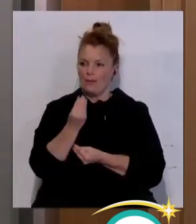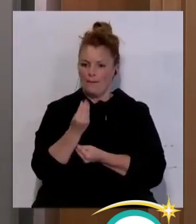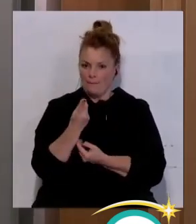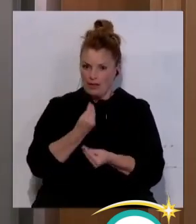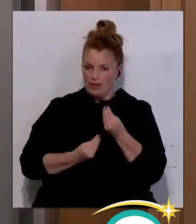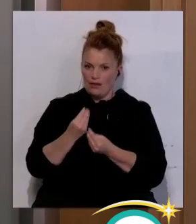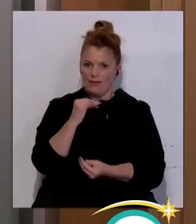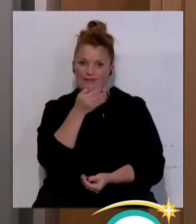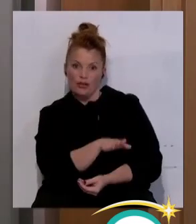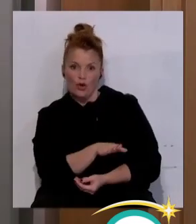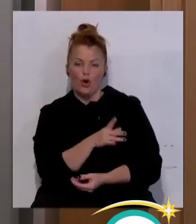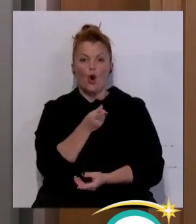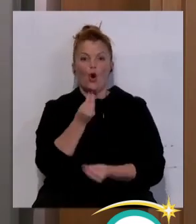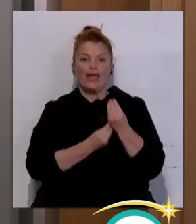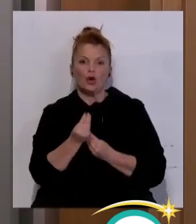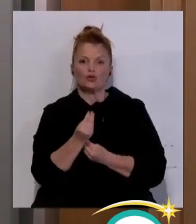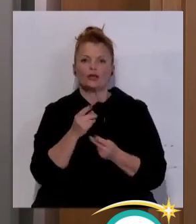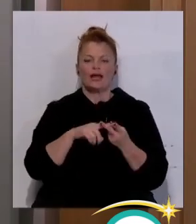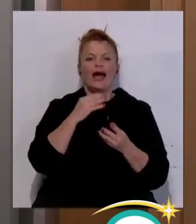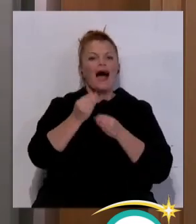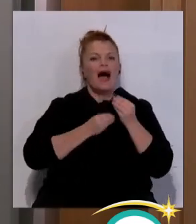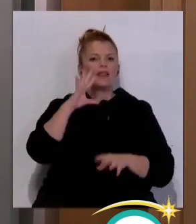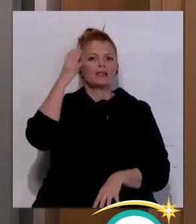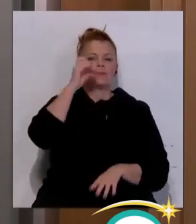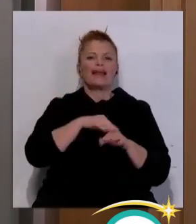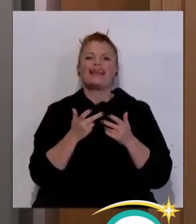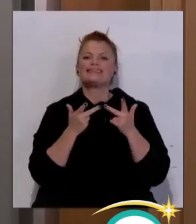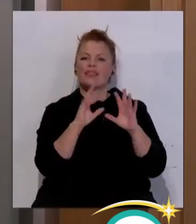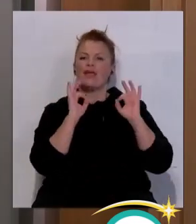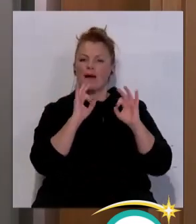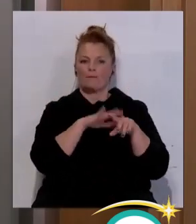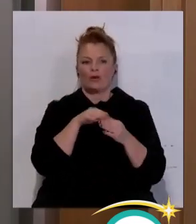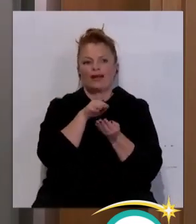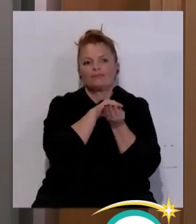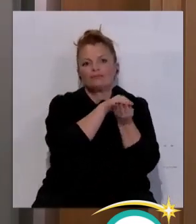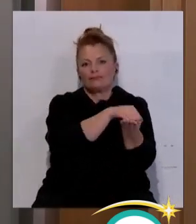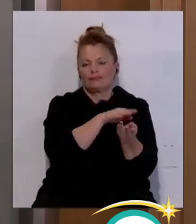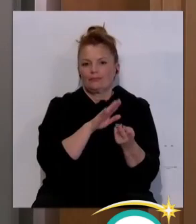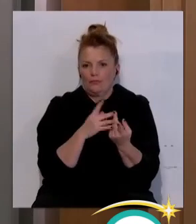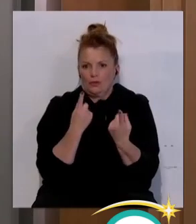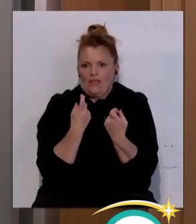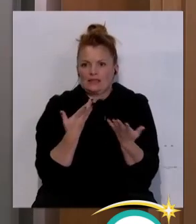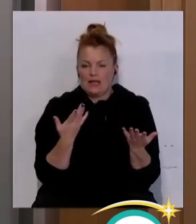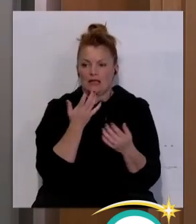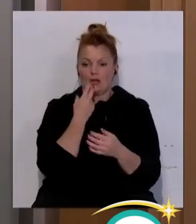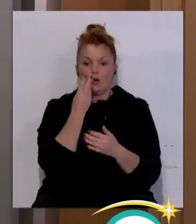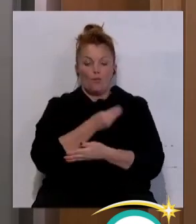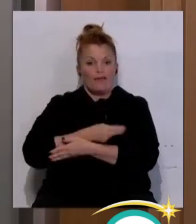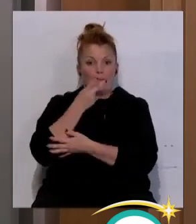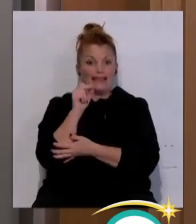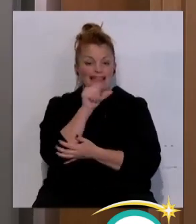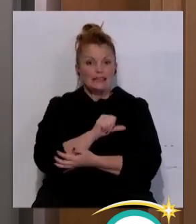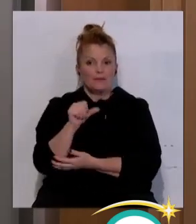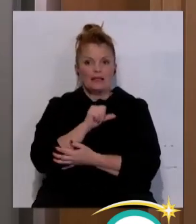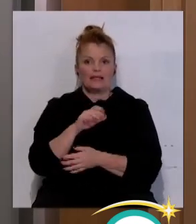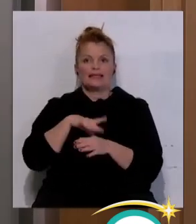nacidos fallecidos, ¿no? O hijos, sino que lo hace para conseguir la licencia de. Es porque lo necesitas para la licencia de enterramiento. O sea, que si un bebé de 20 semanas es enterrado, sí